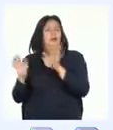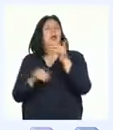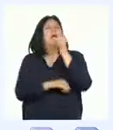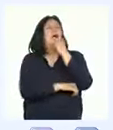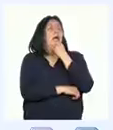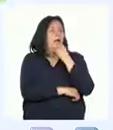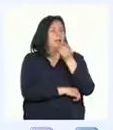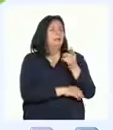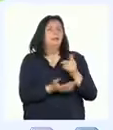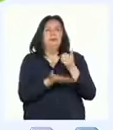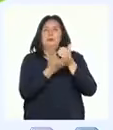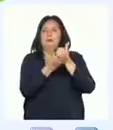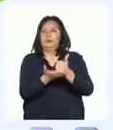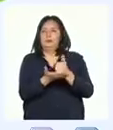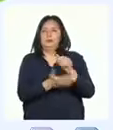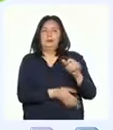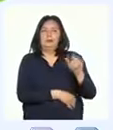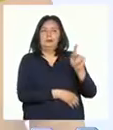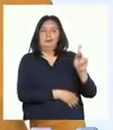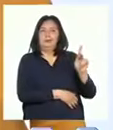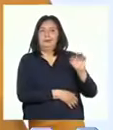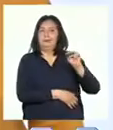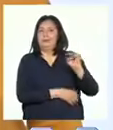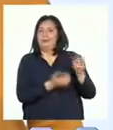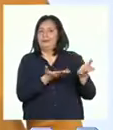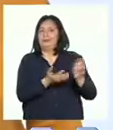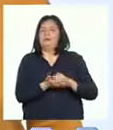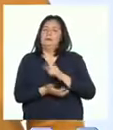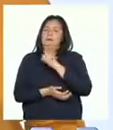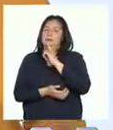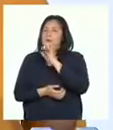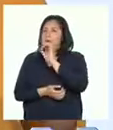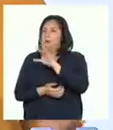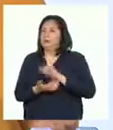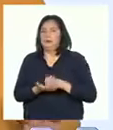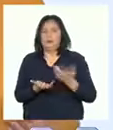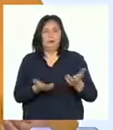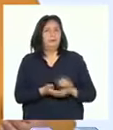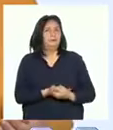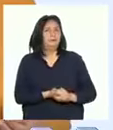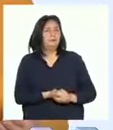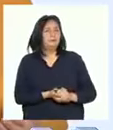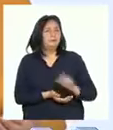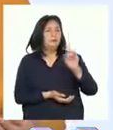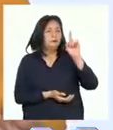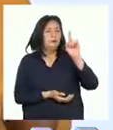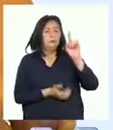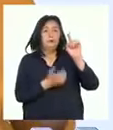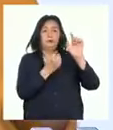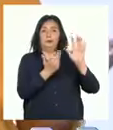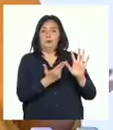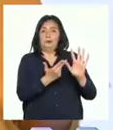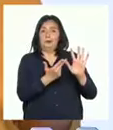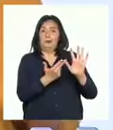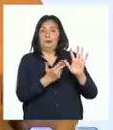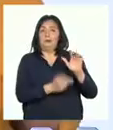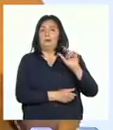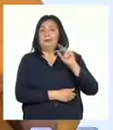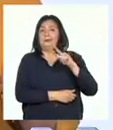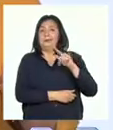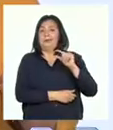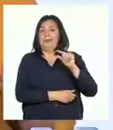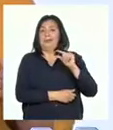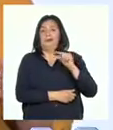ahora volvamos a ayudar a Karina y Mateo. Su papá dijo que necesitaban 1/8 de galón de pintura